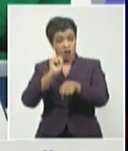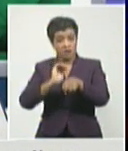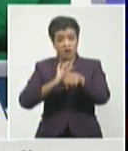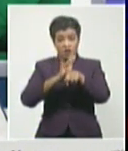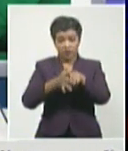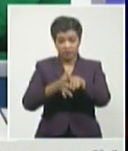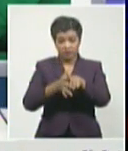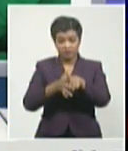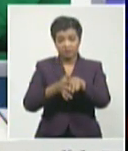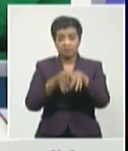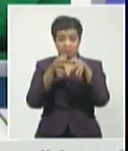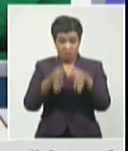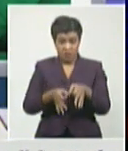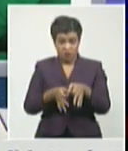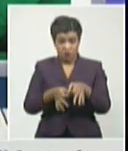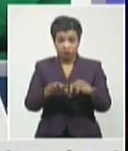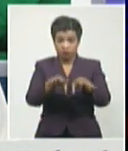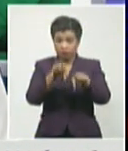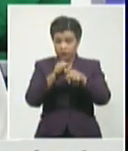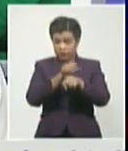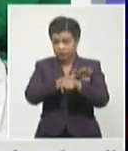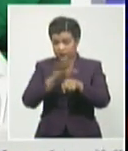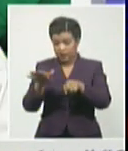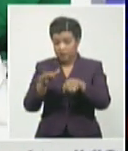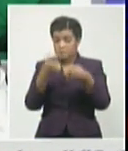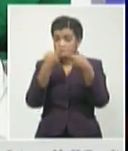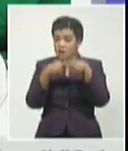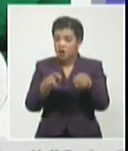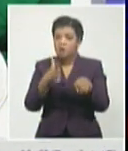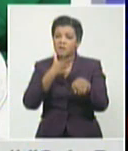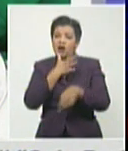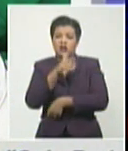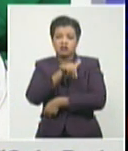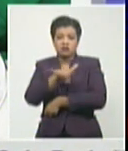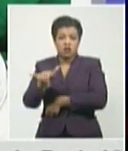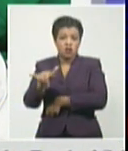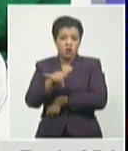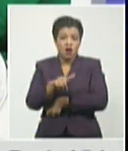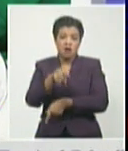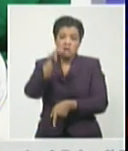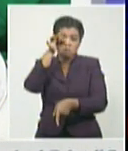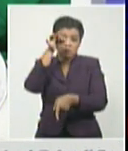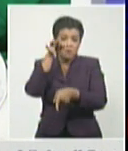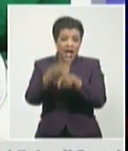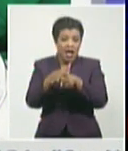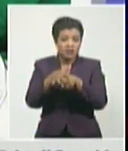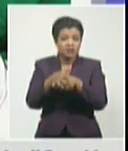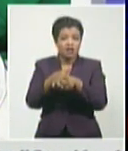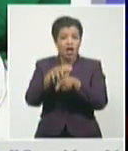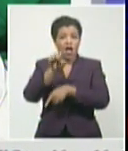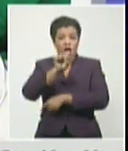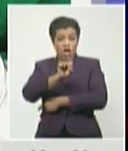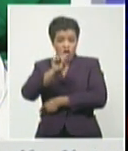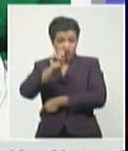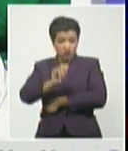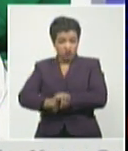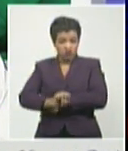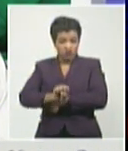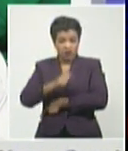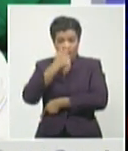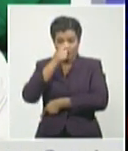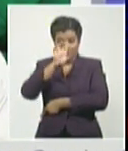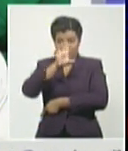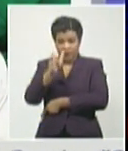bretaña aunque se relacionó con el inicio en sudáfrica y te llamas y cinco